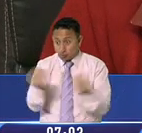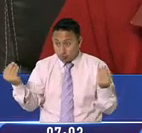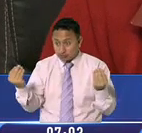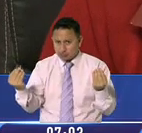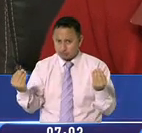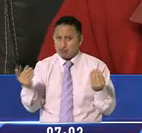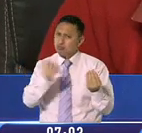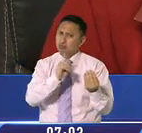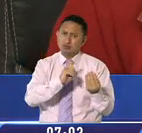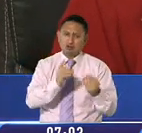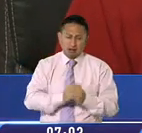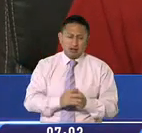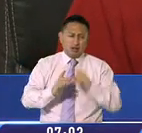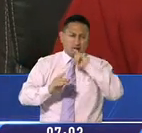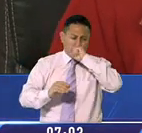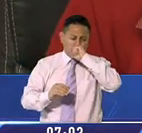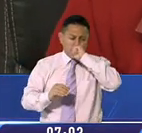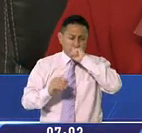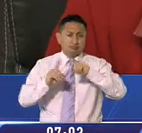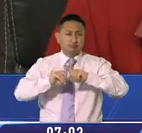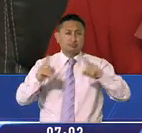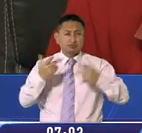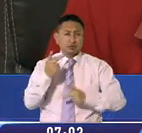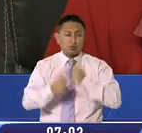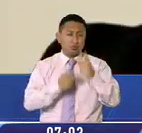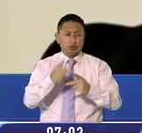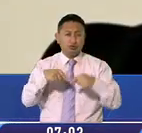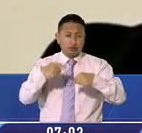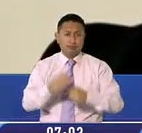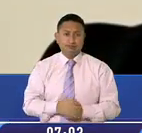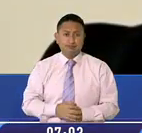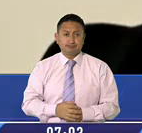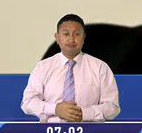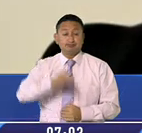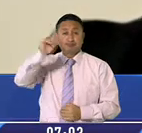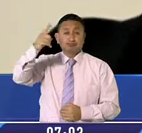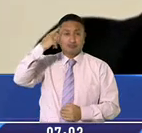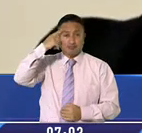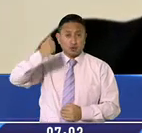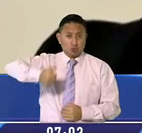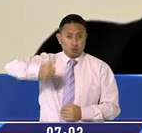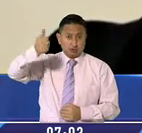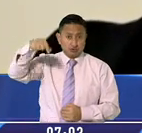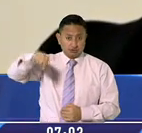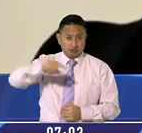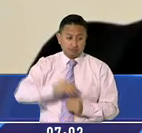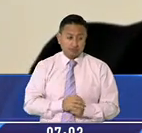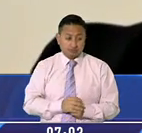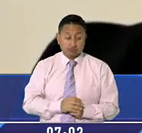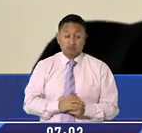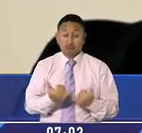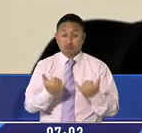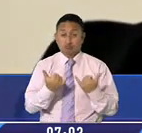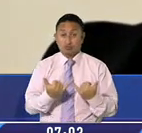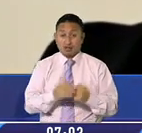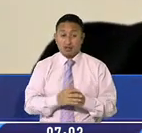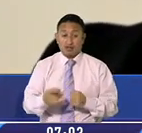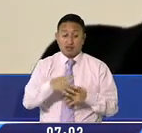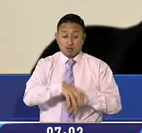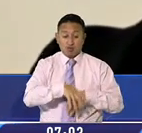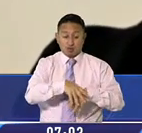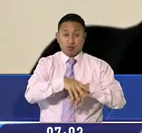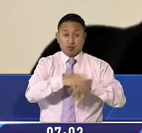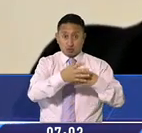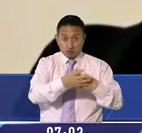podemos hacer todo un proceso, debatirlo. El gobierno considerará como un logro que se diluyan las movilizaciones que fueron